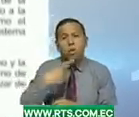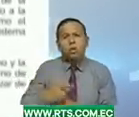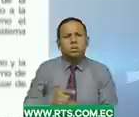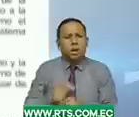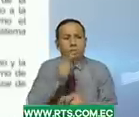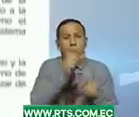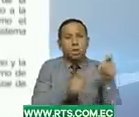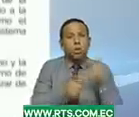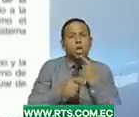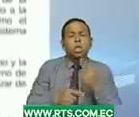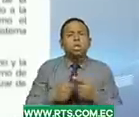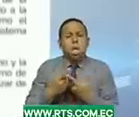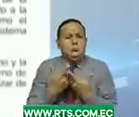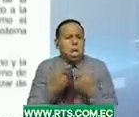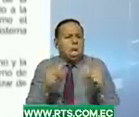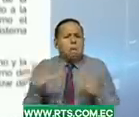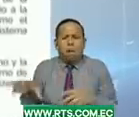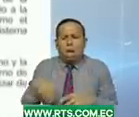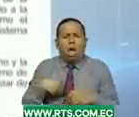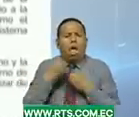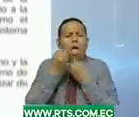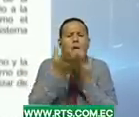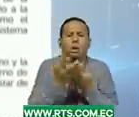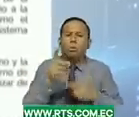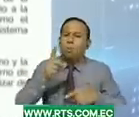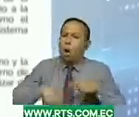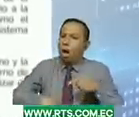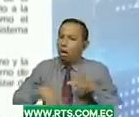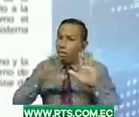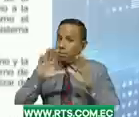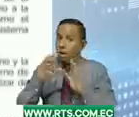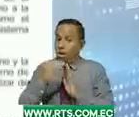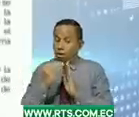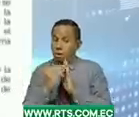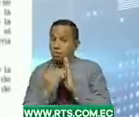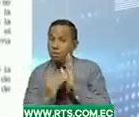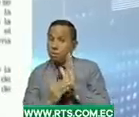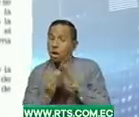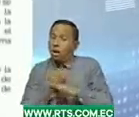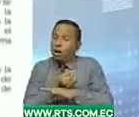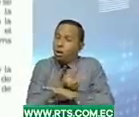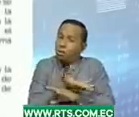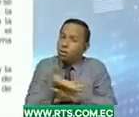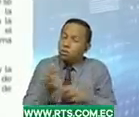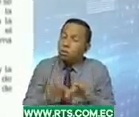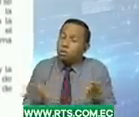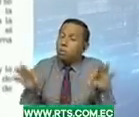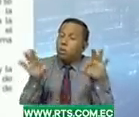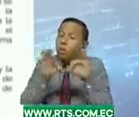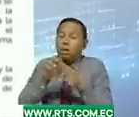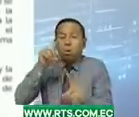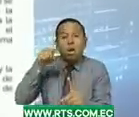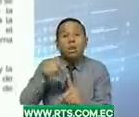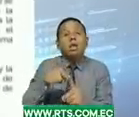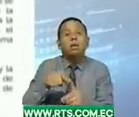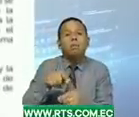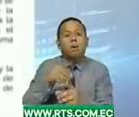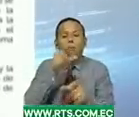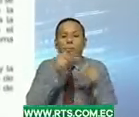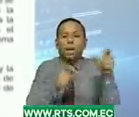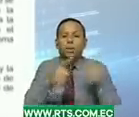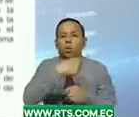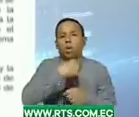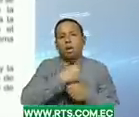Explican que dicha herramienta incluye una serie de recomendaciones para precautelar la integridad de periodistas